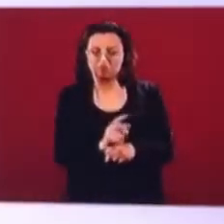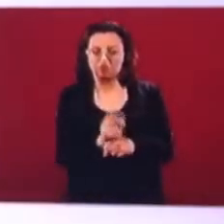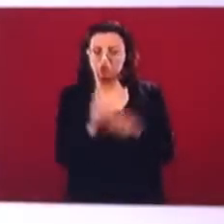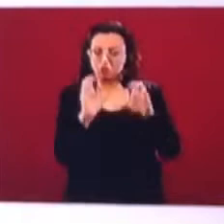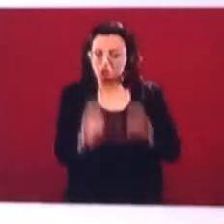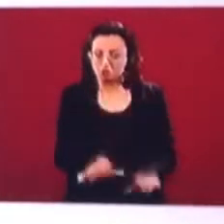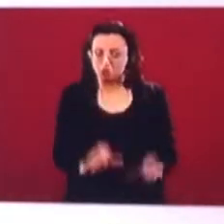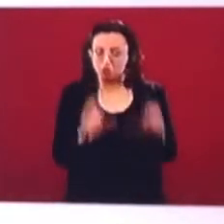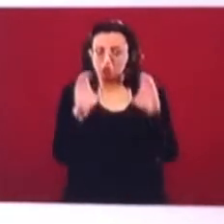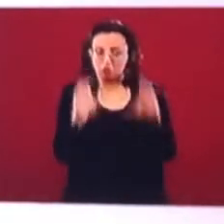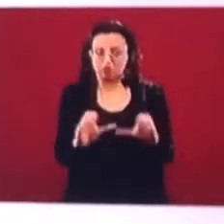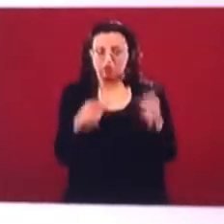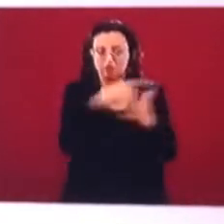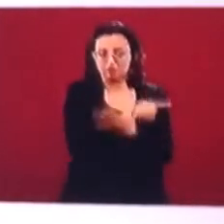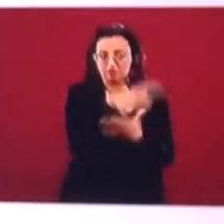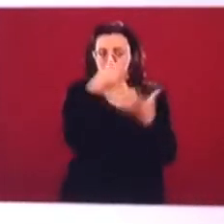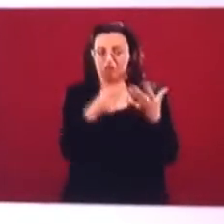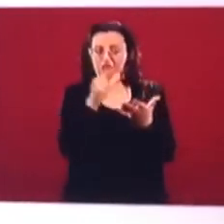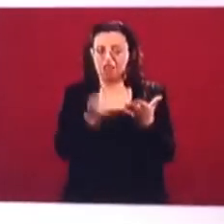como